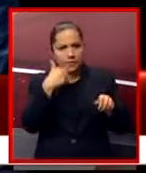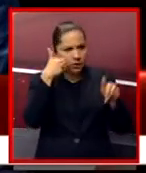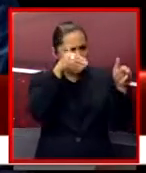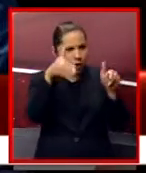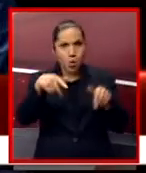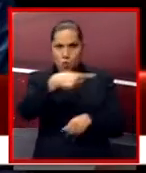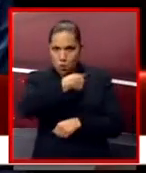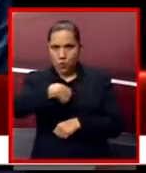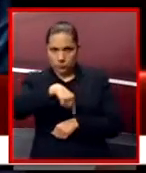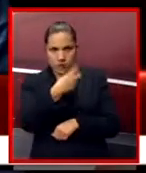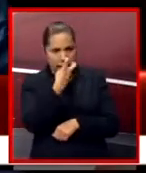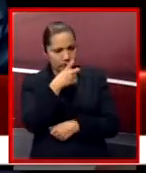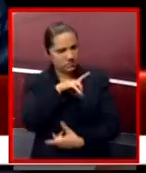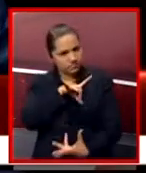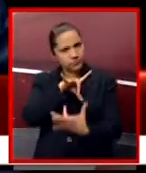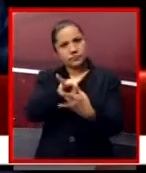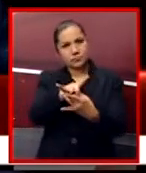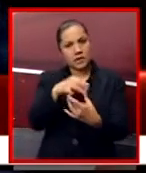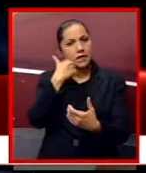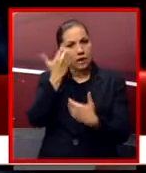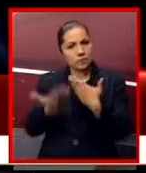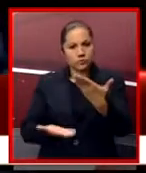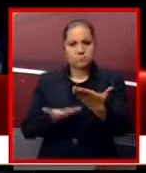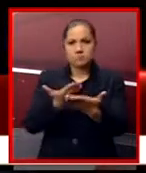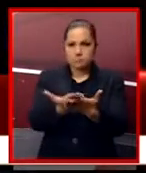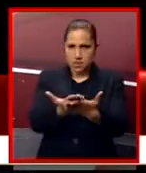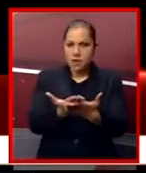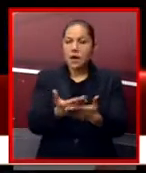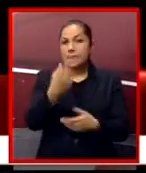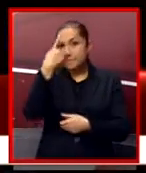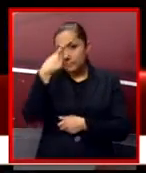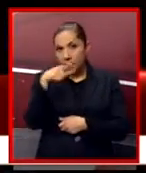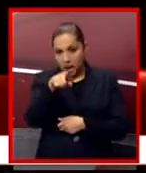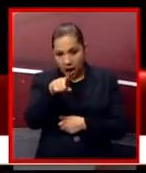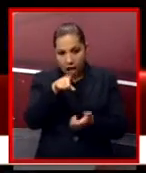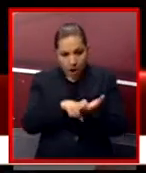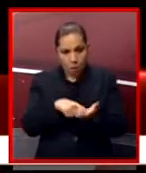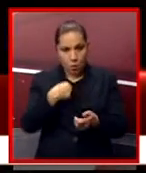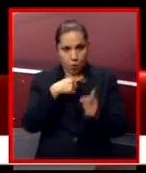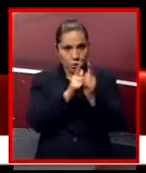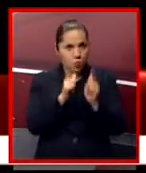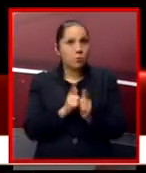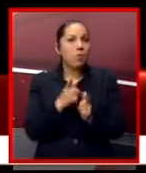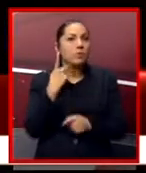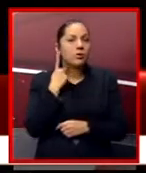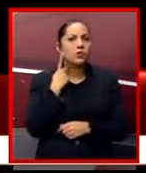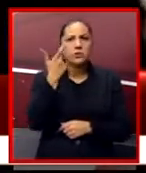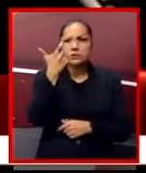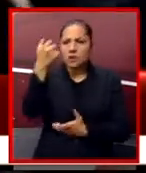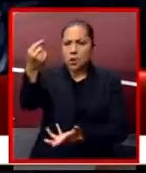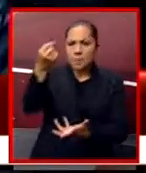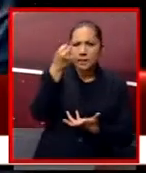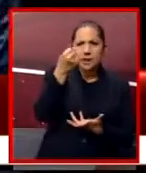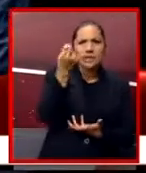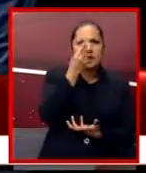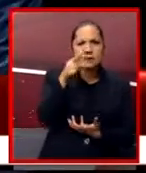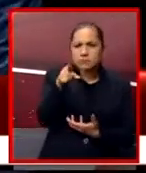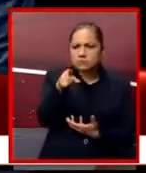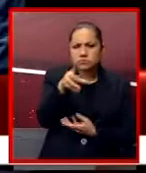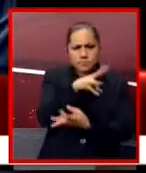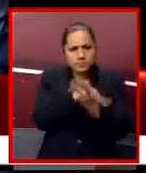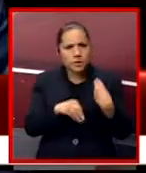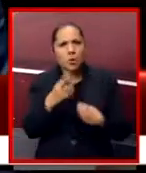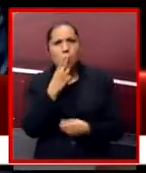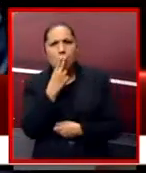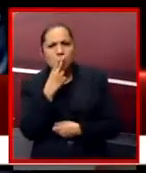busca reincorporar el presupuesto del partido y reducir y eficientar el gasto a favor